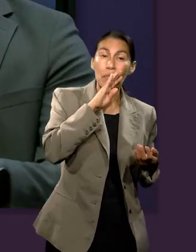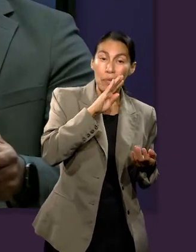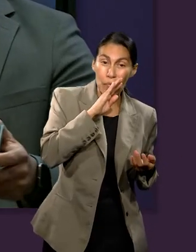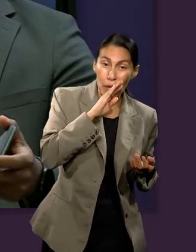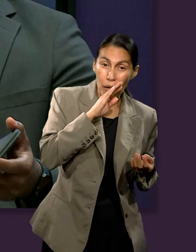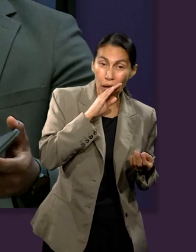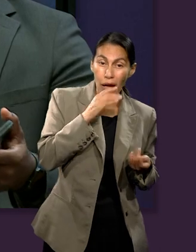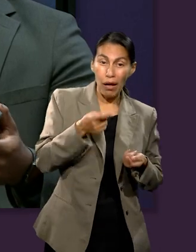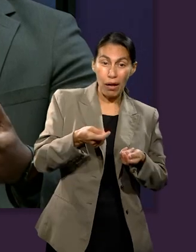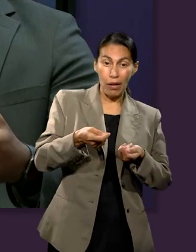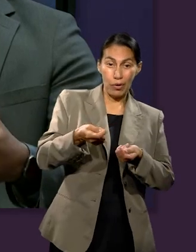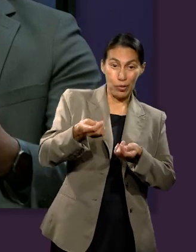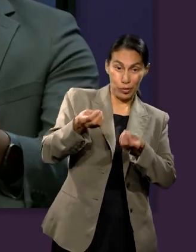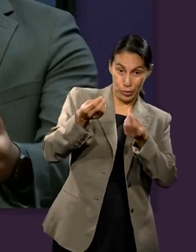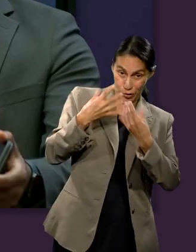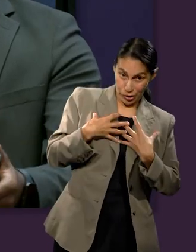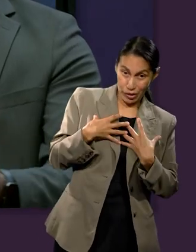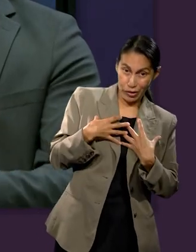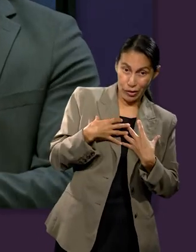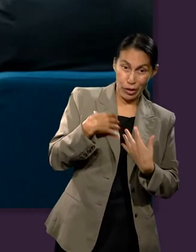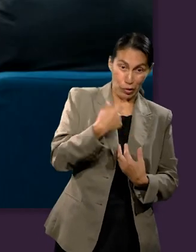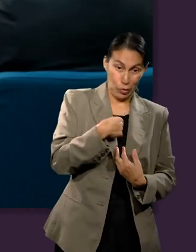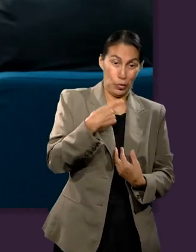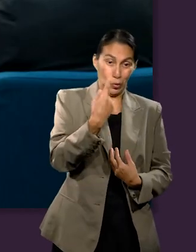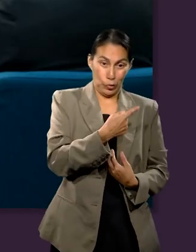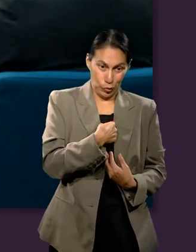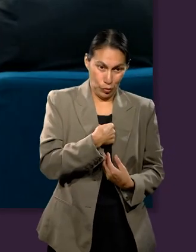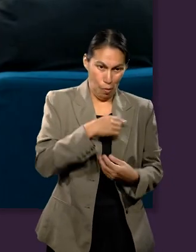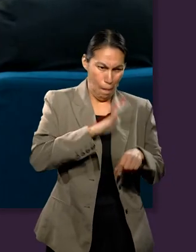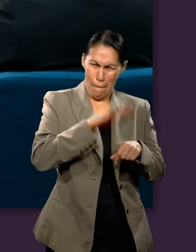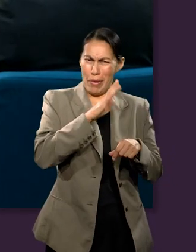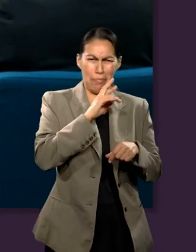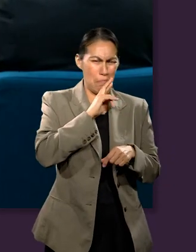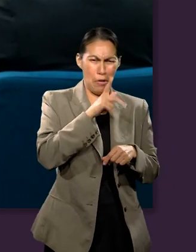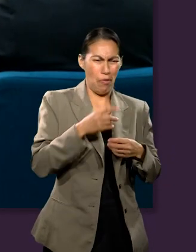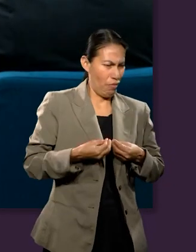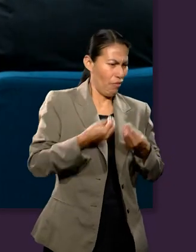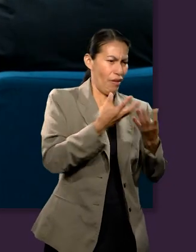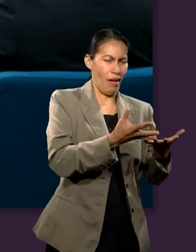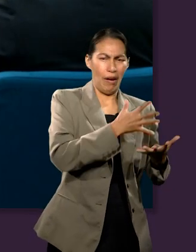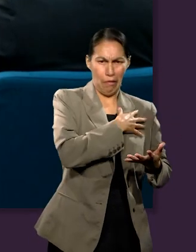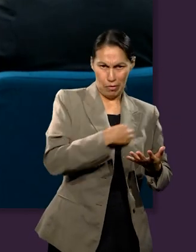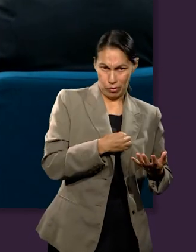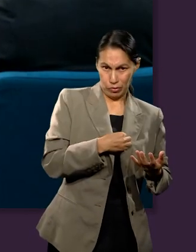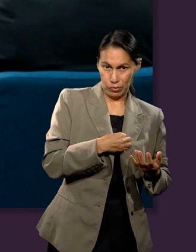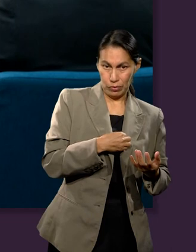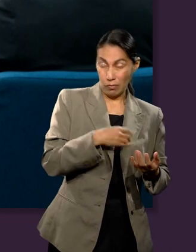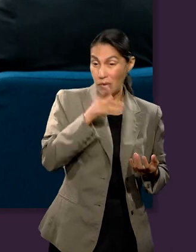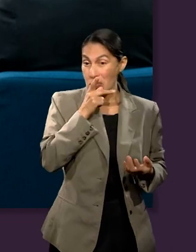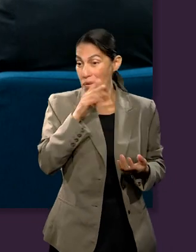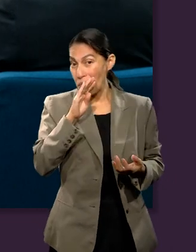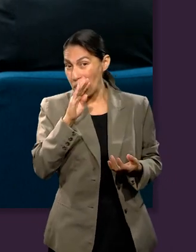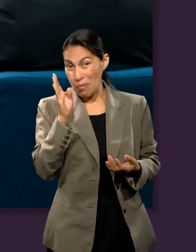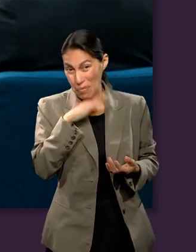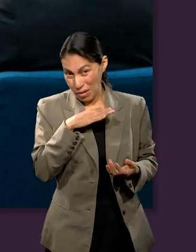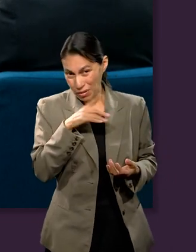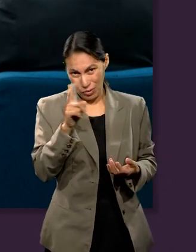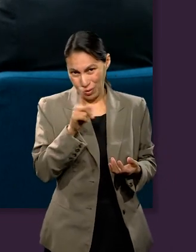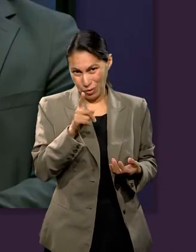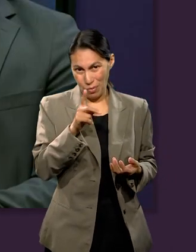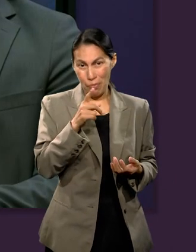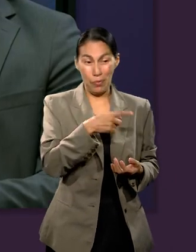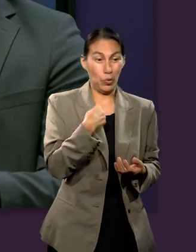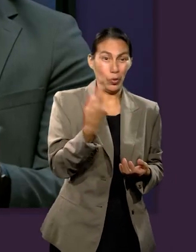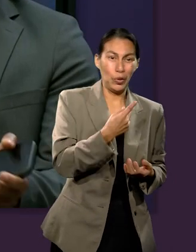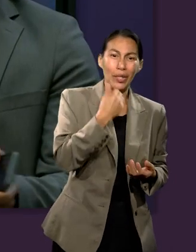nuestros padres pudieron hacer por nosotros y no es que nuestros padres estaban en algo malo simplemente